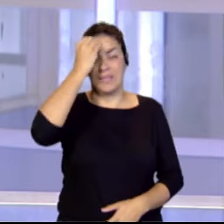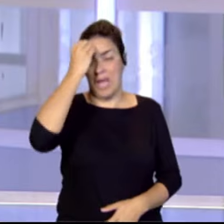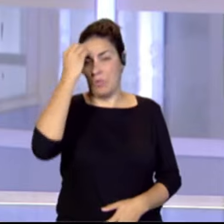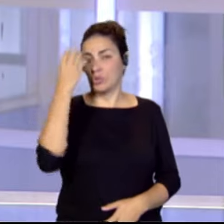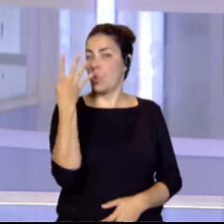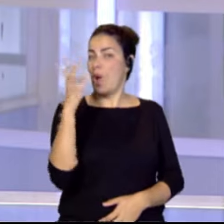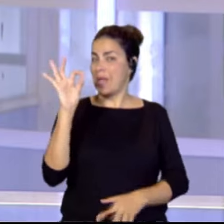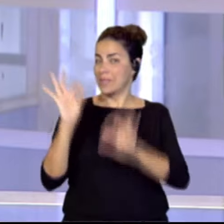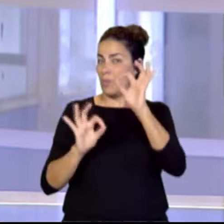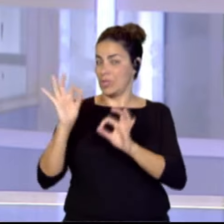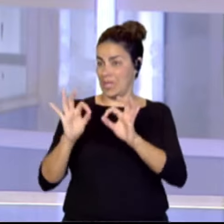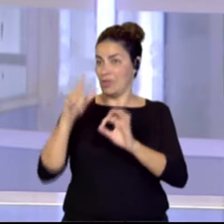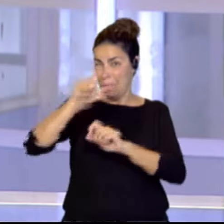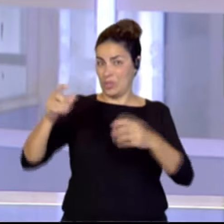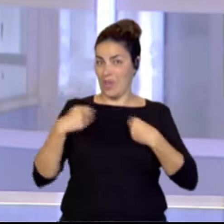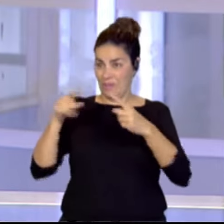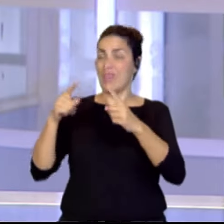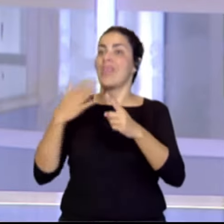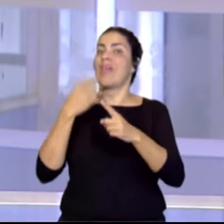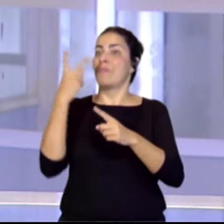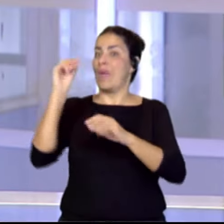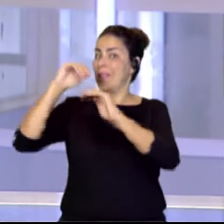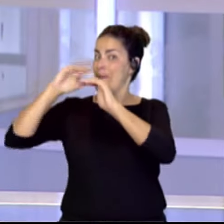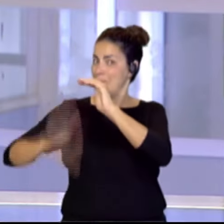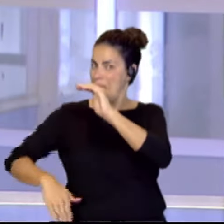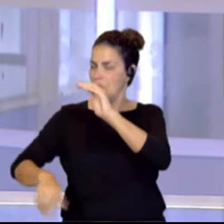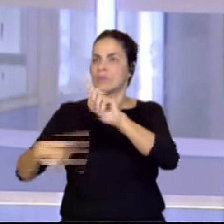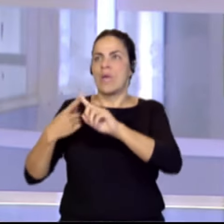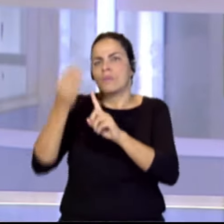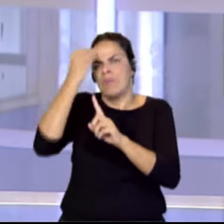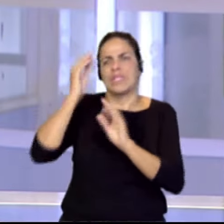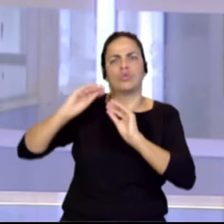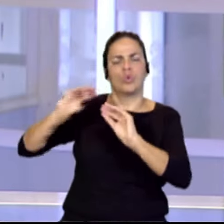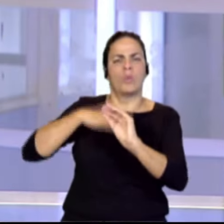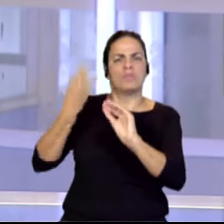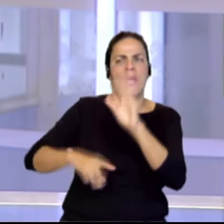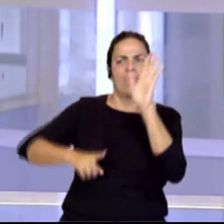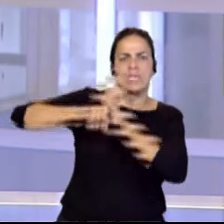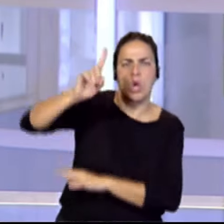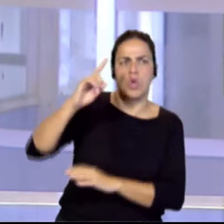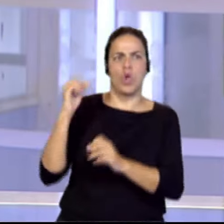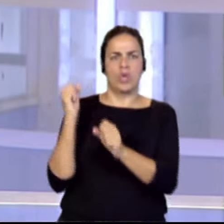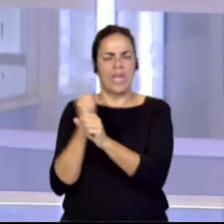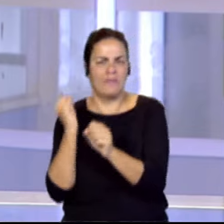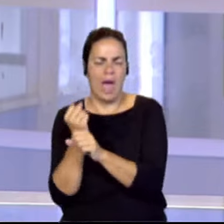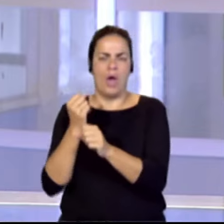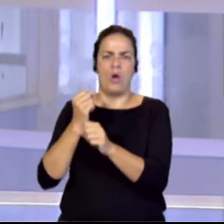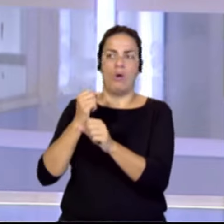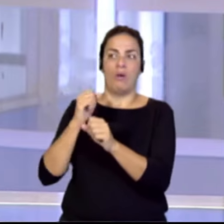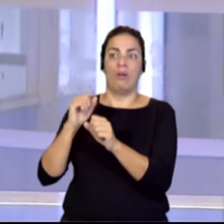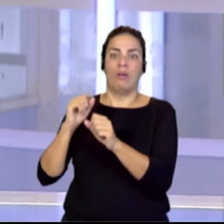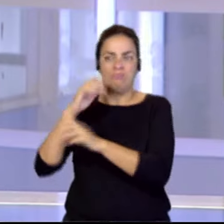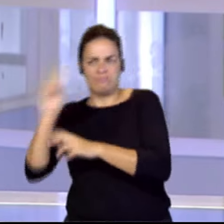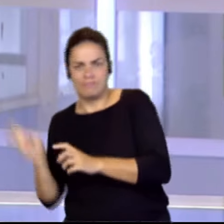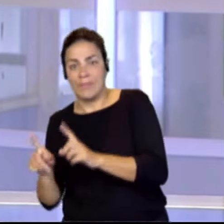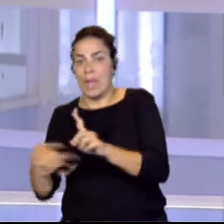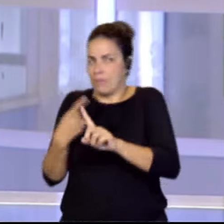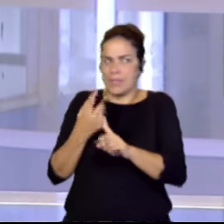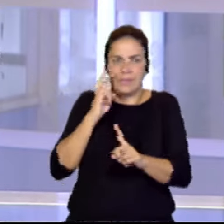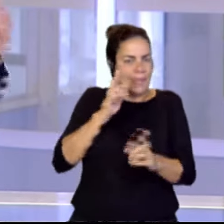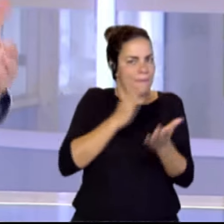población es menor de 20 años y las posibilidades que tienen de desarrollo de trabajo y y y demás y con los medios de comunicación que hay que